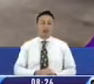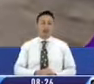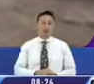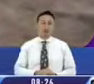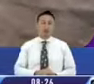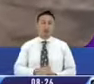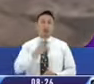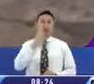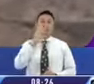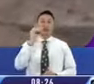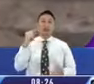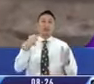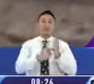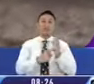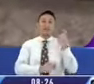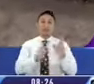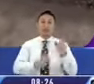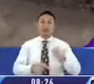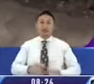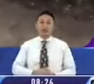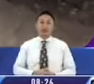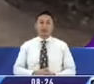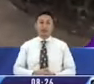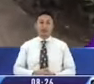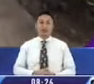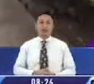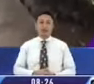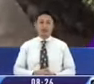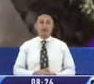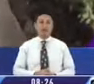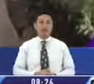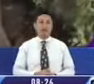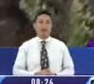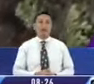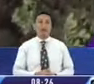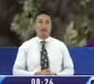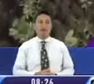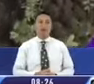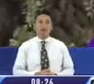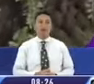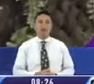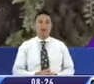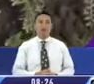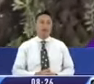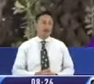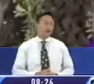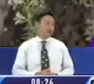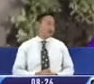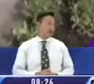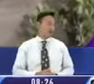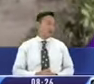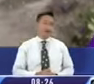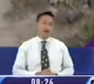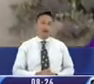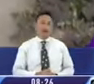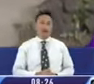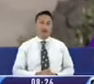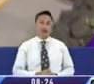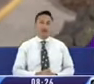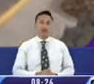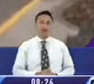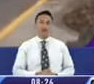personas, pero yo diría que indirectamente beneficia a toda la ciudad de Quito, y no solo a toda la ciudad de Quito, sino todo el